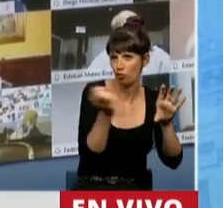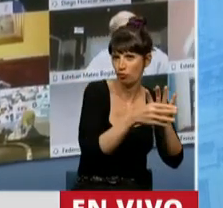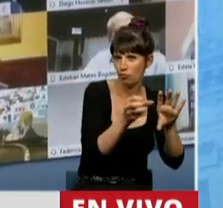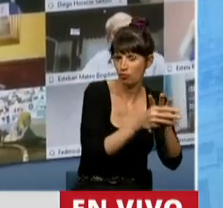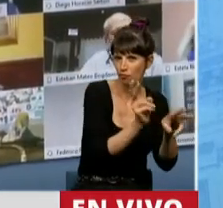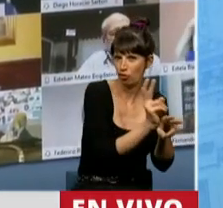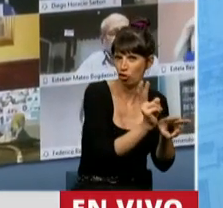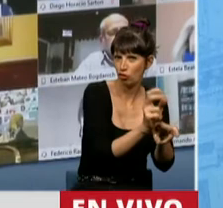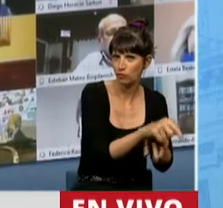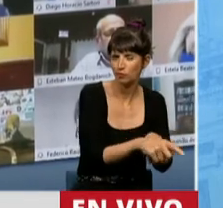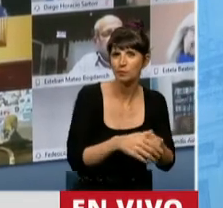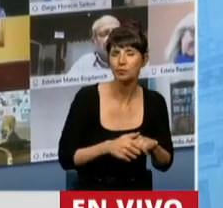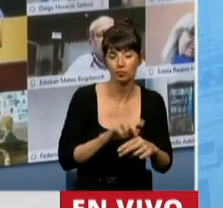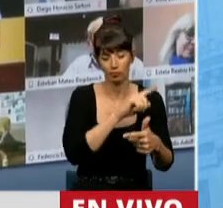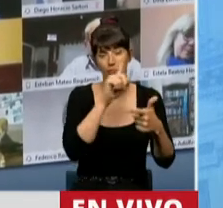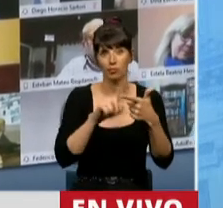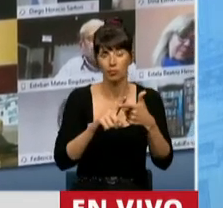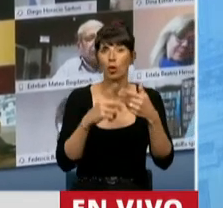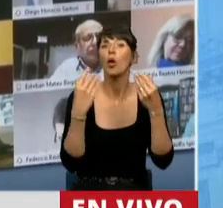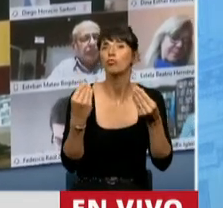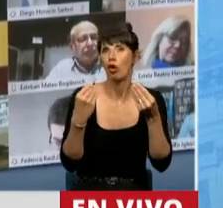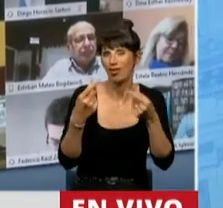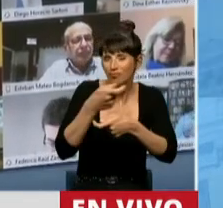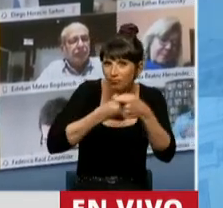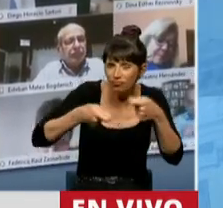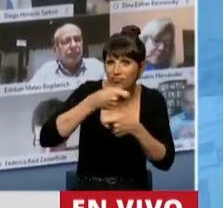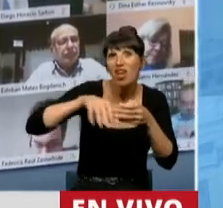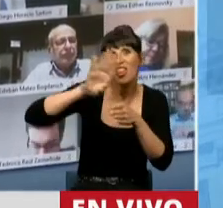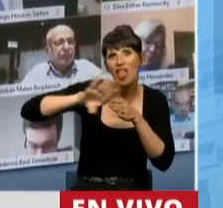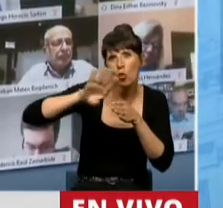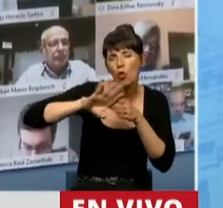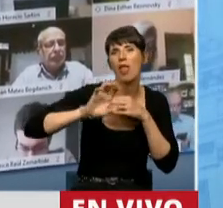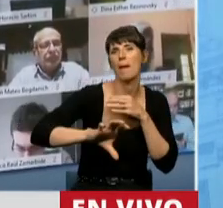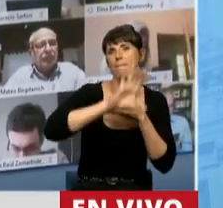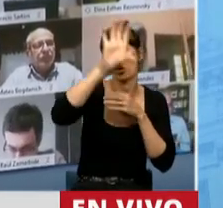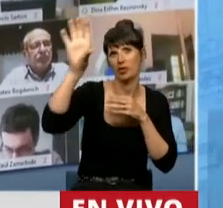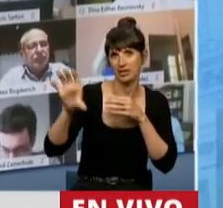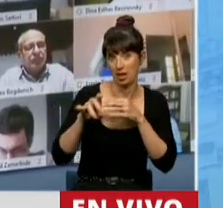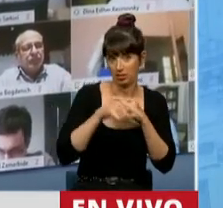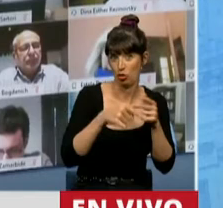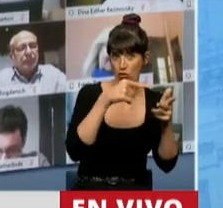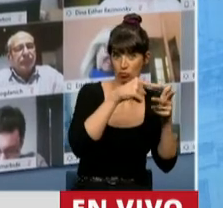En segunda medida, porque refinancia deudas de provincias con el fondo.